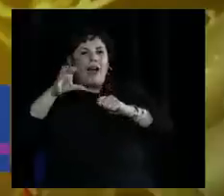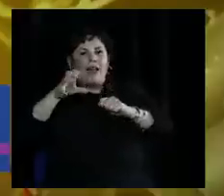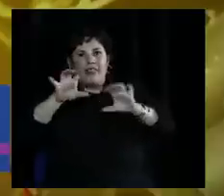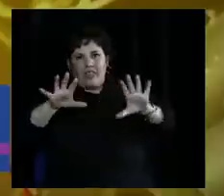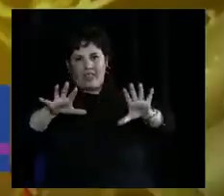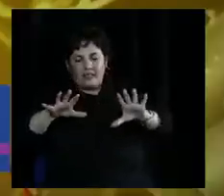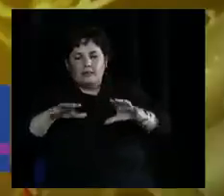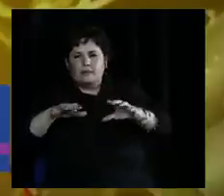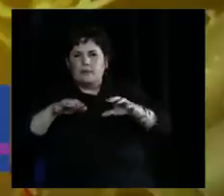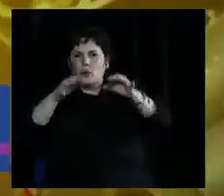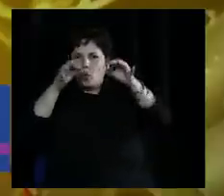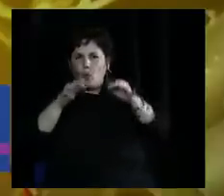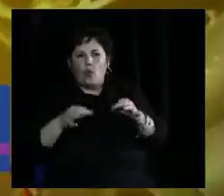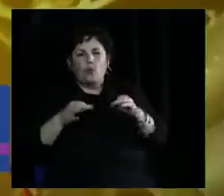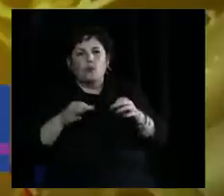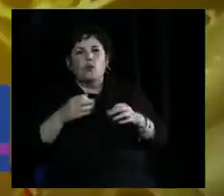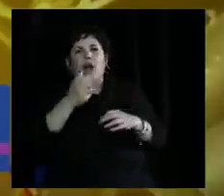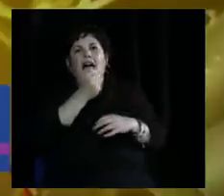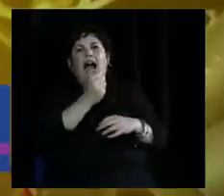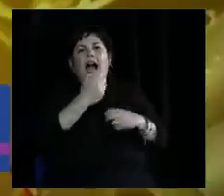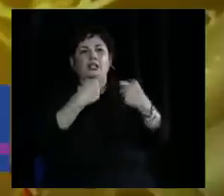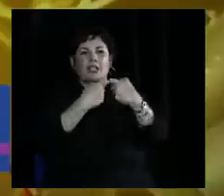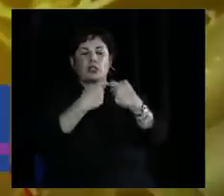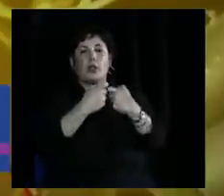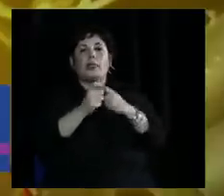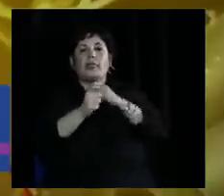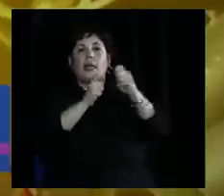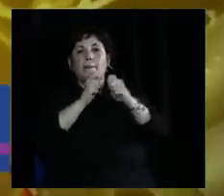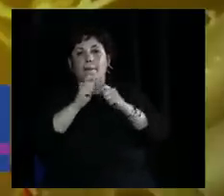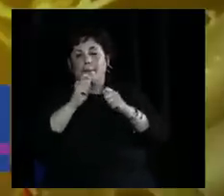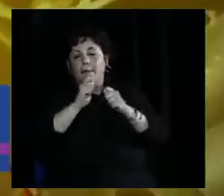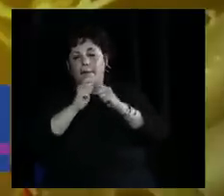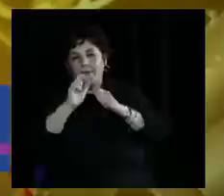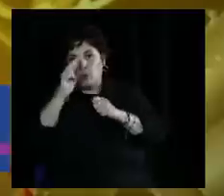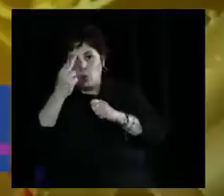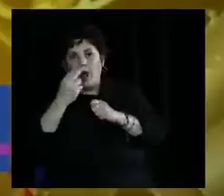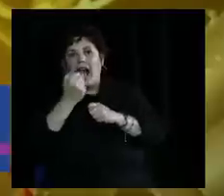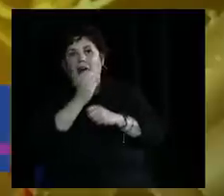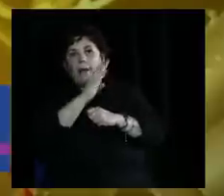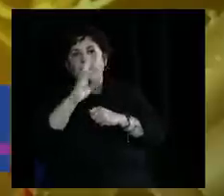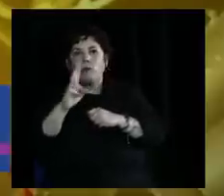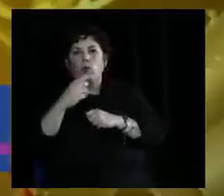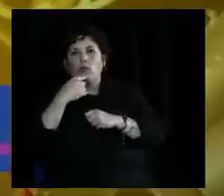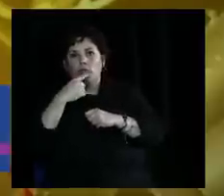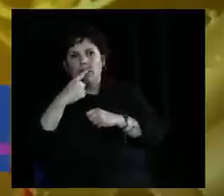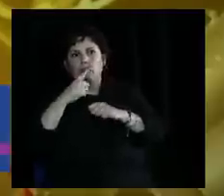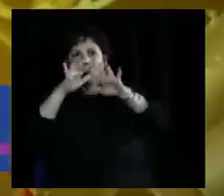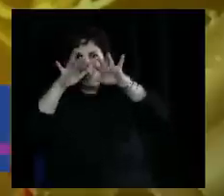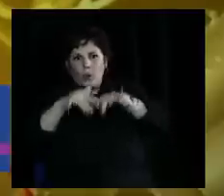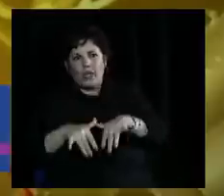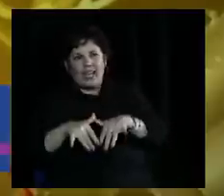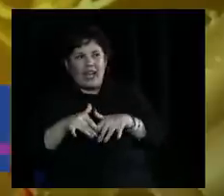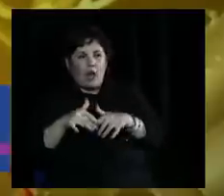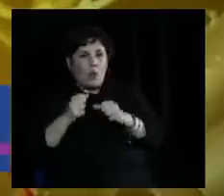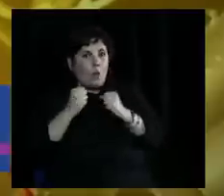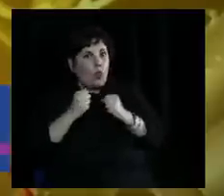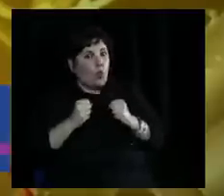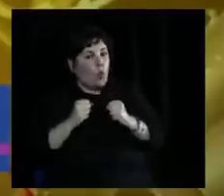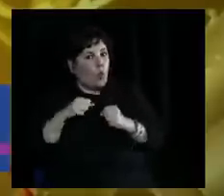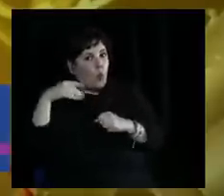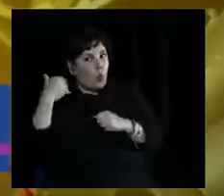en el contexto donde hay un comunicado de APU, de la Asociación de Periodistas del Uruguay, que es durísimo, ¿no?, en sus